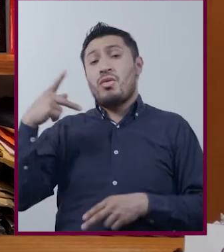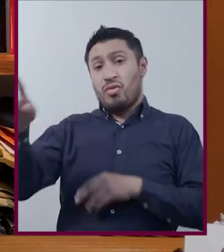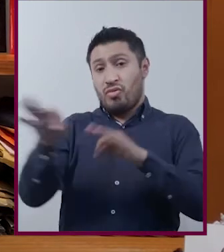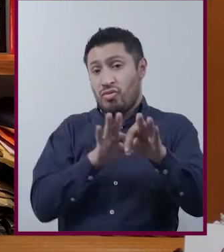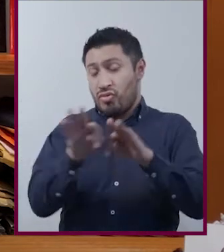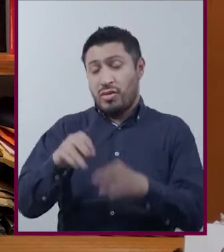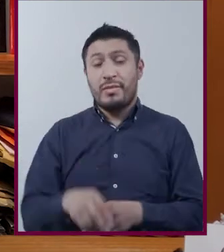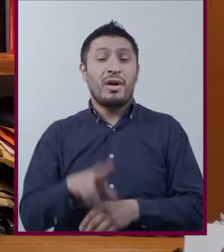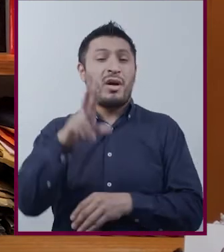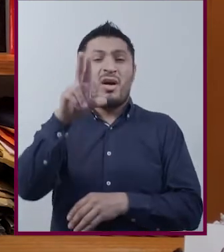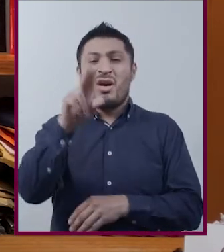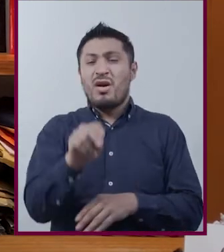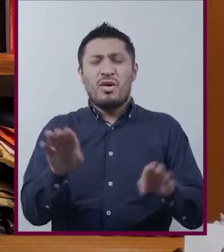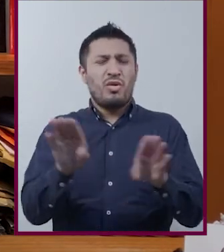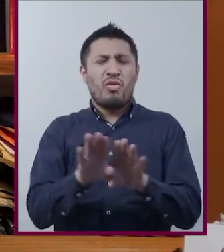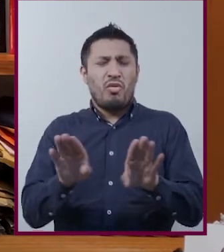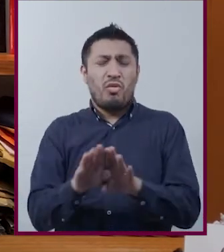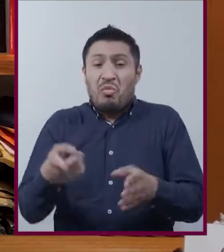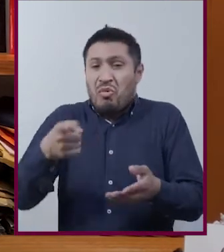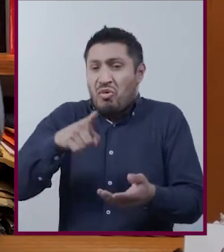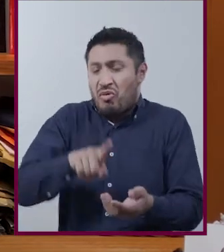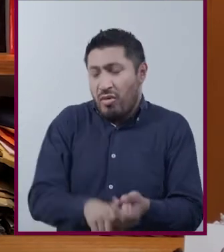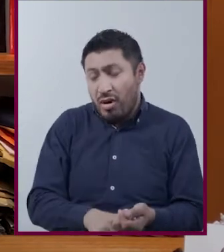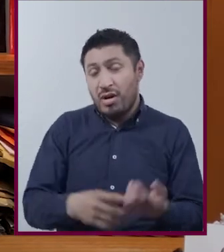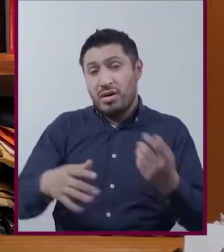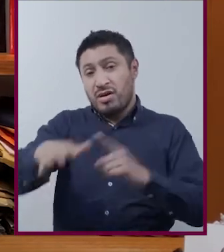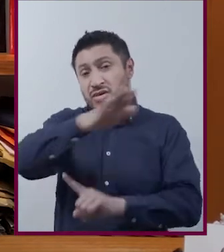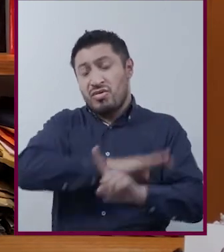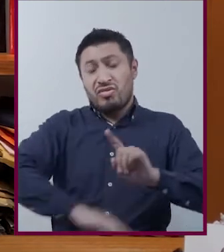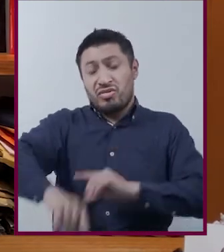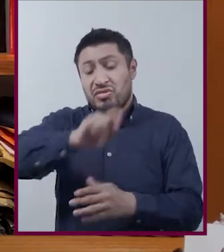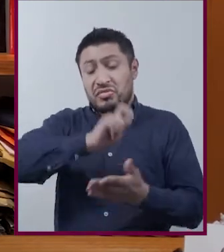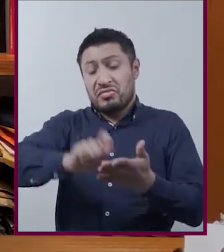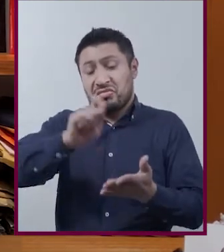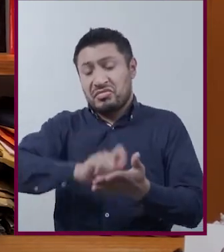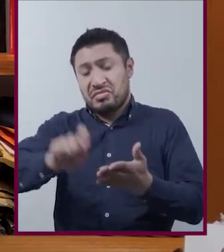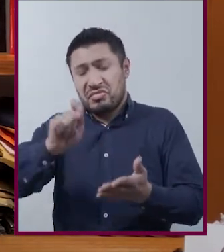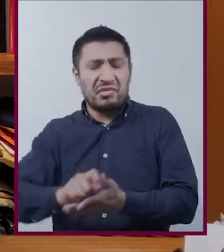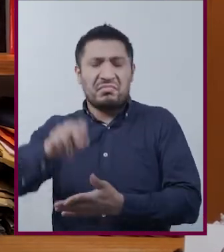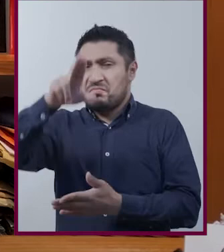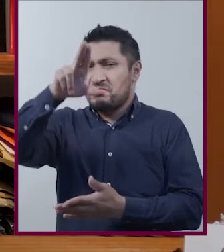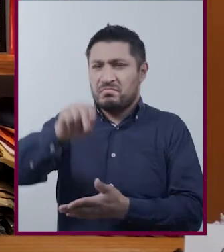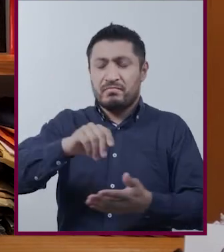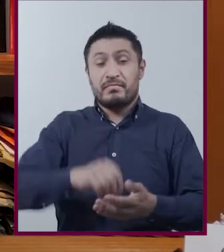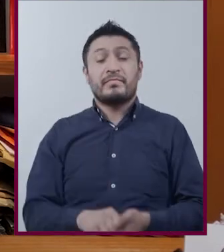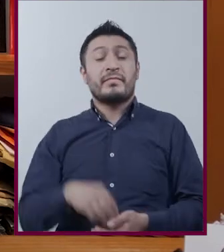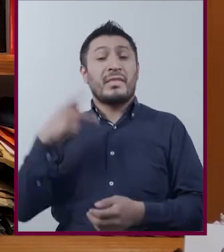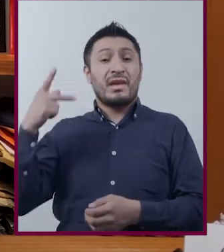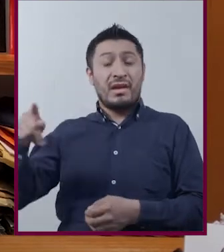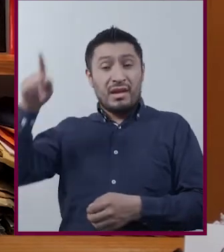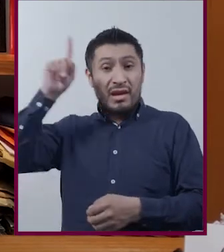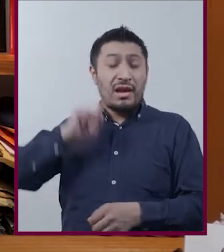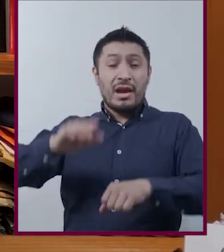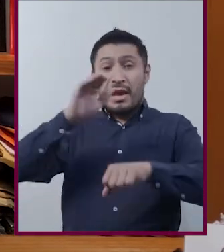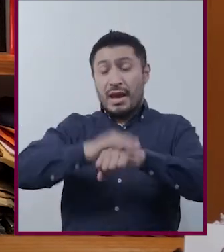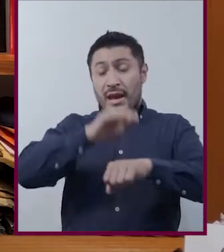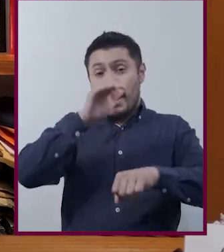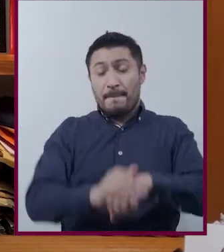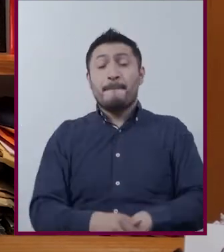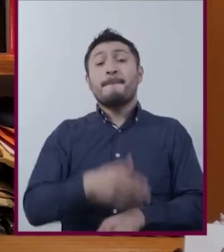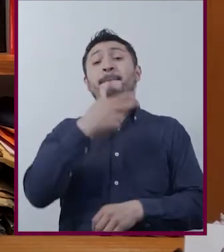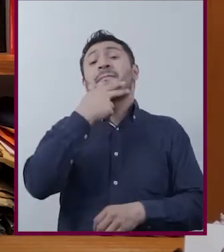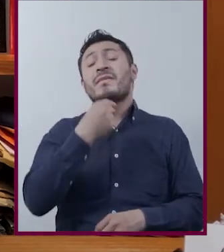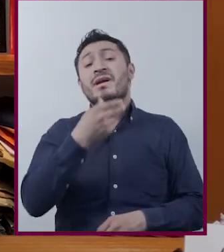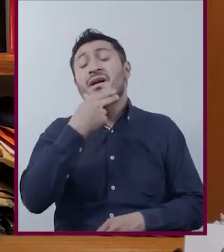trabajo. No estaba dentro de los circuitos literarios más habituales. Fue amiga de un gran escritor